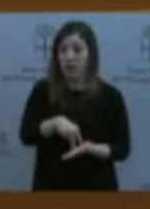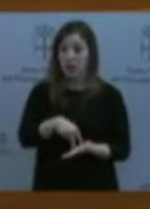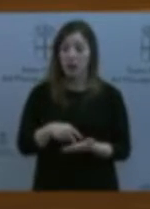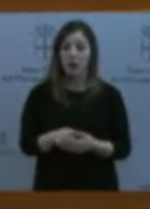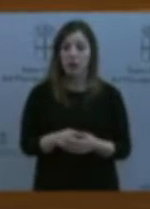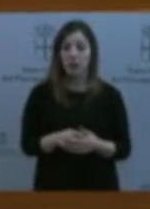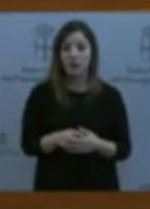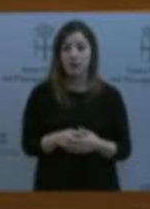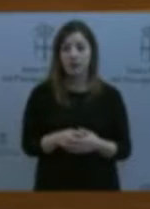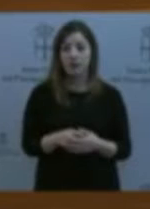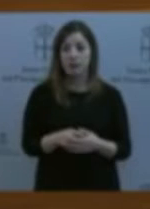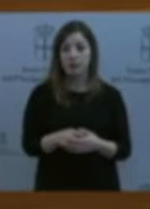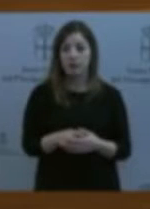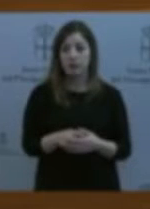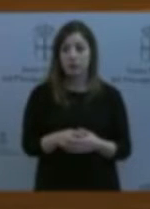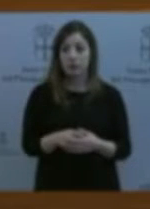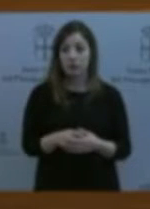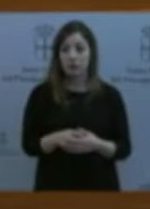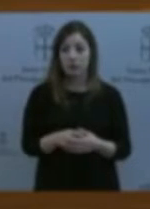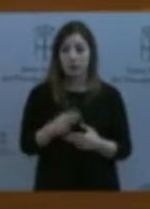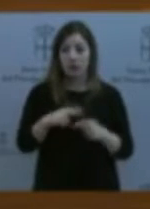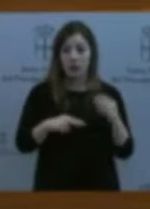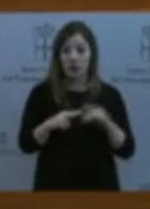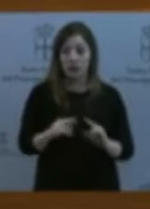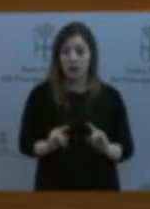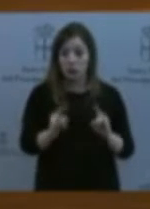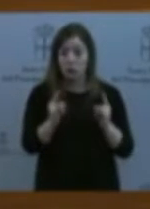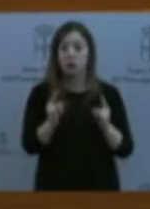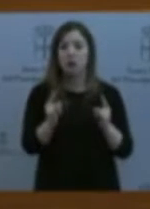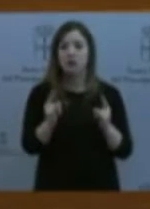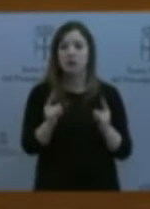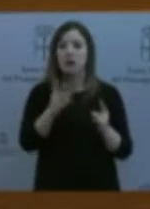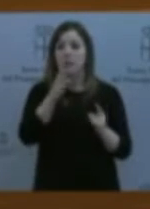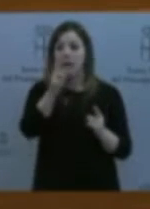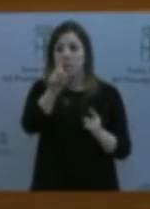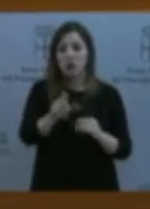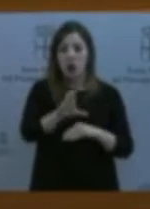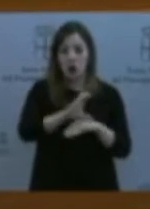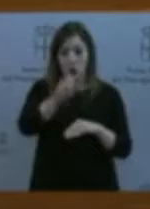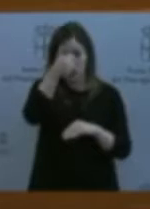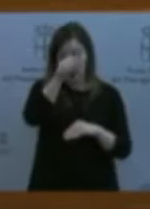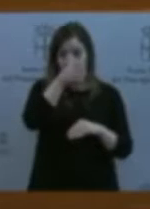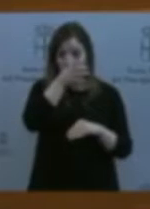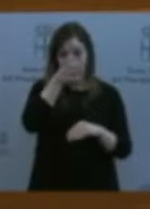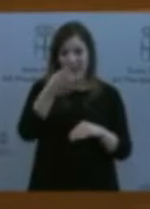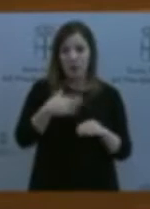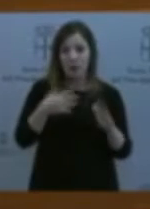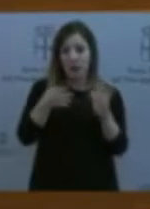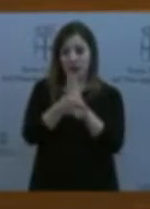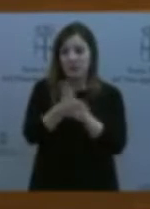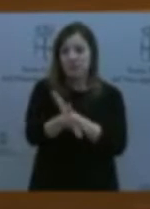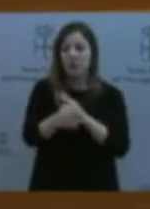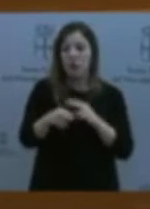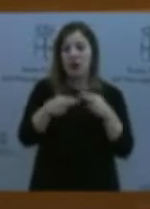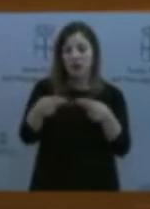en infraestructuras para que el consejero nos pueda responder a las preguntas que seguramente se